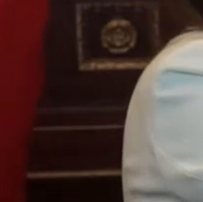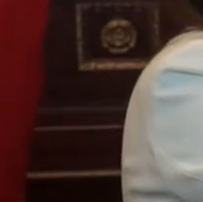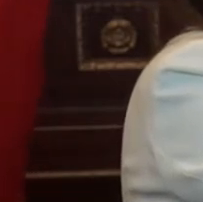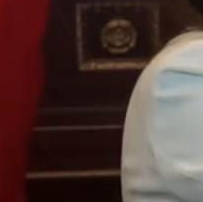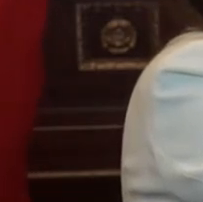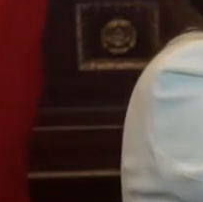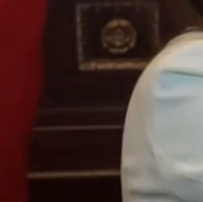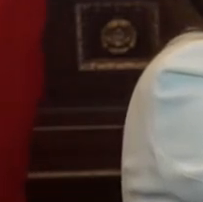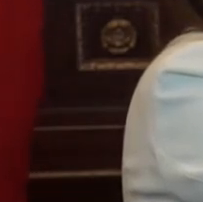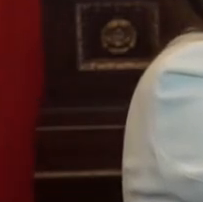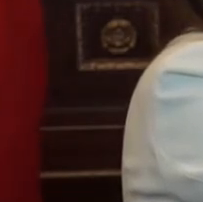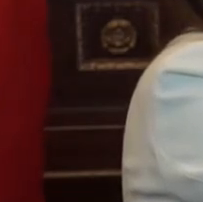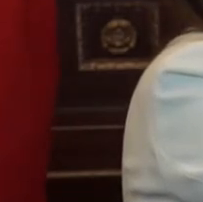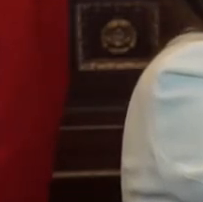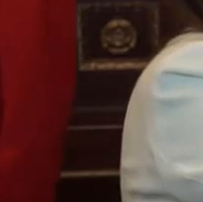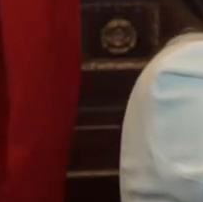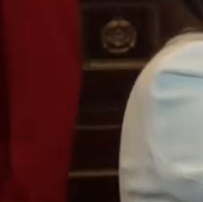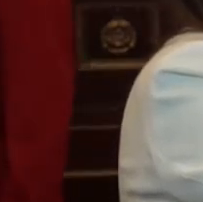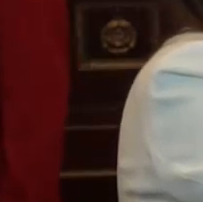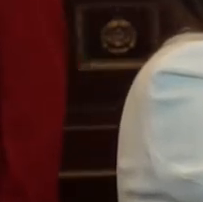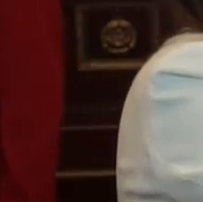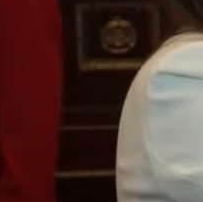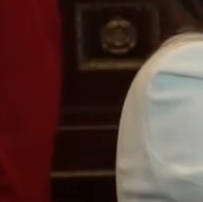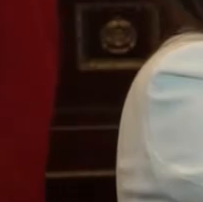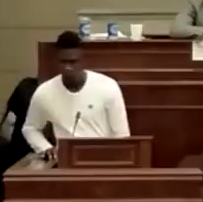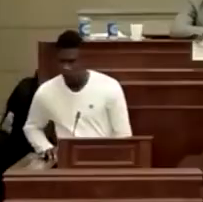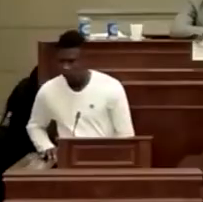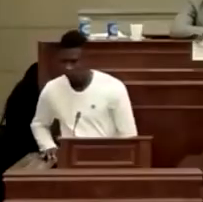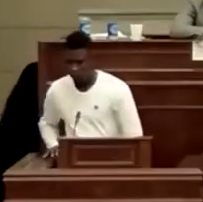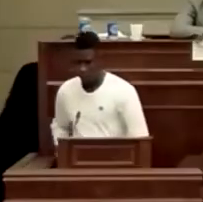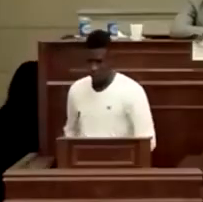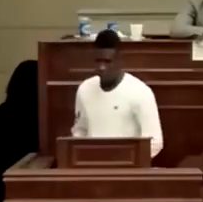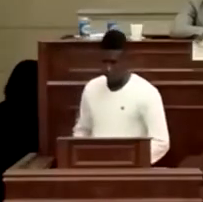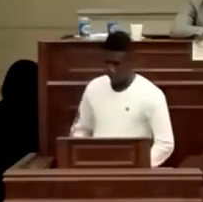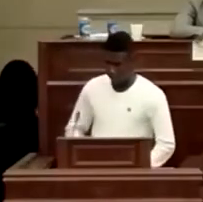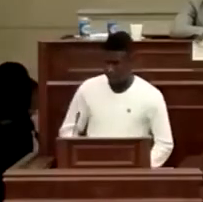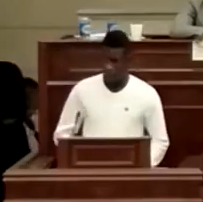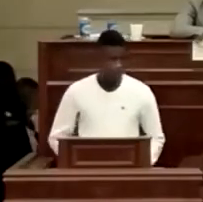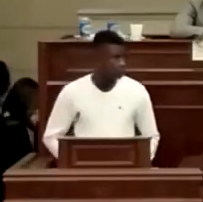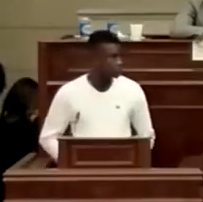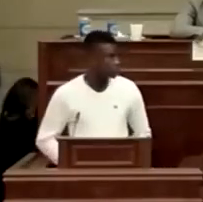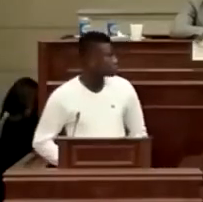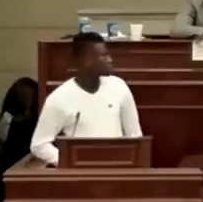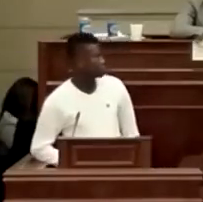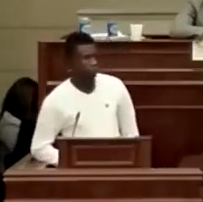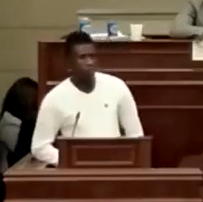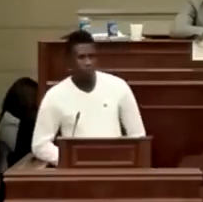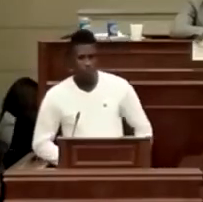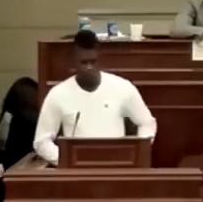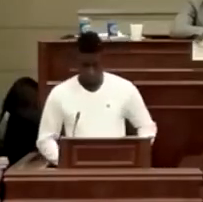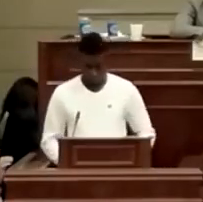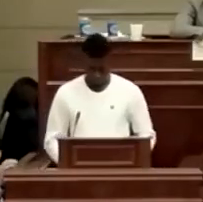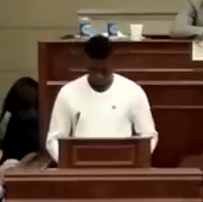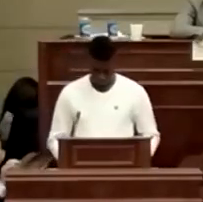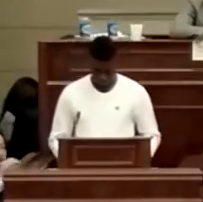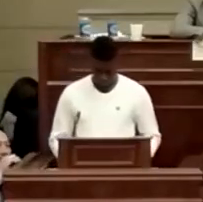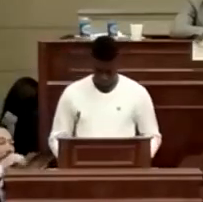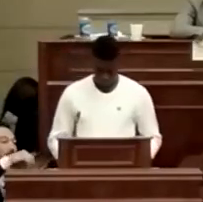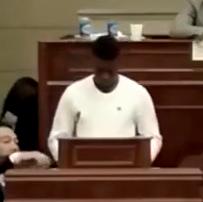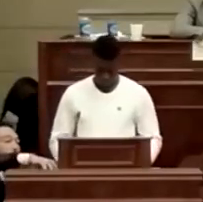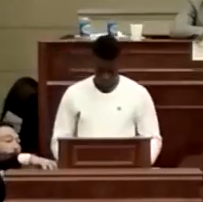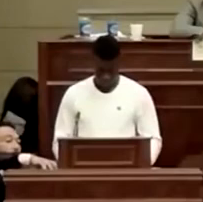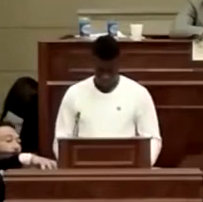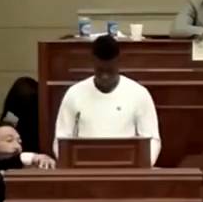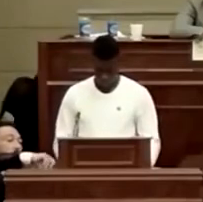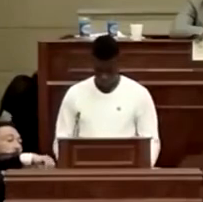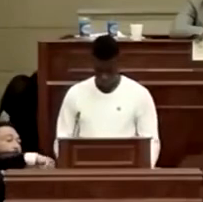para crear en realidad una verdadera paz y una conciliación. La representante Clara Rojas, quien fue secuestrada, habló sobre su experiencia